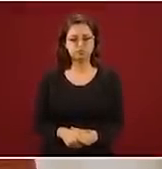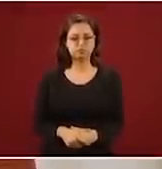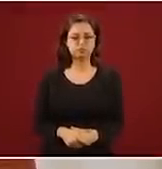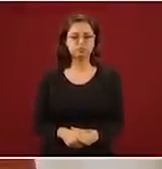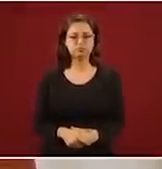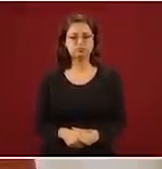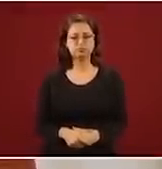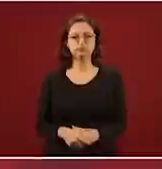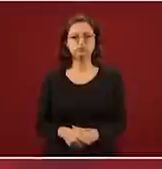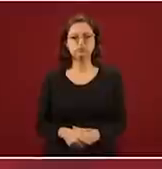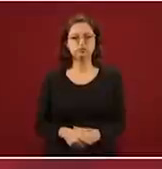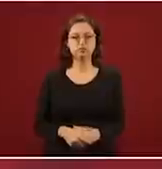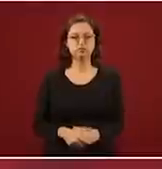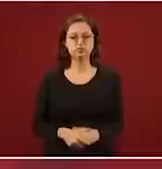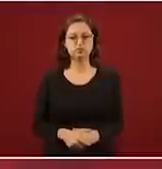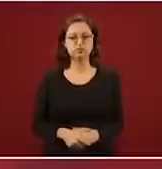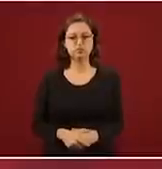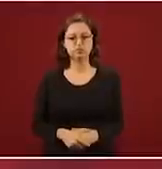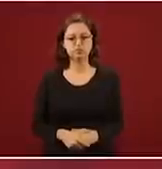análisis,